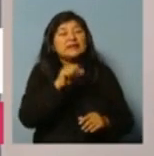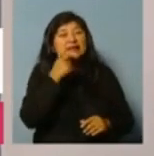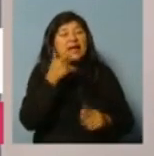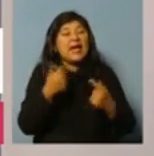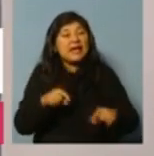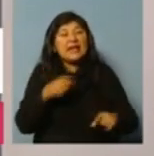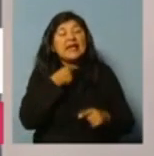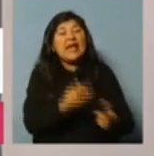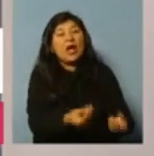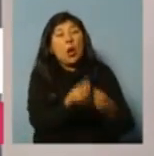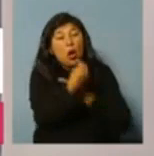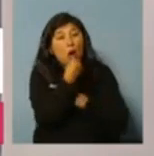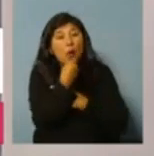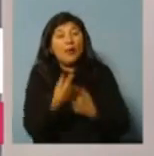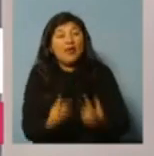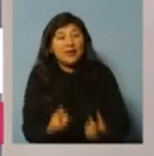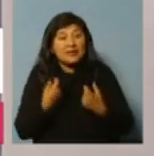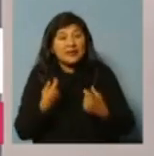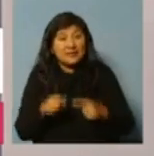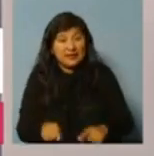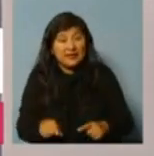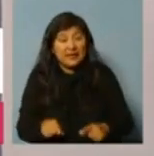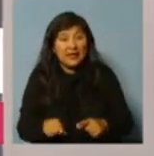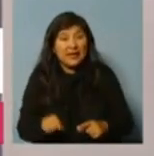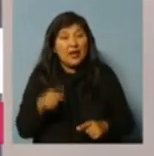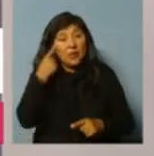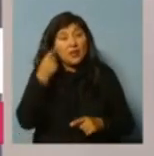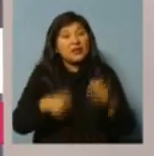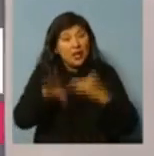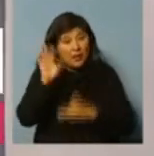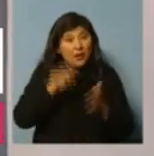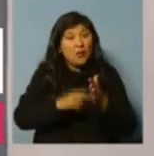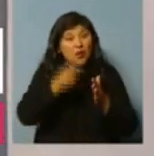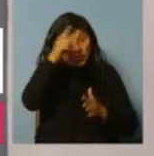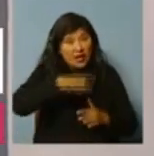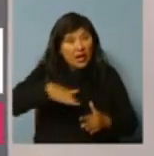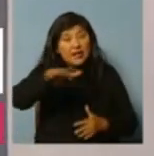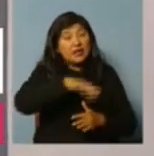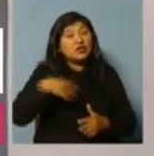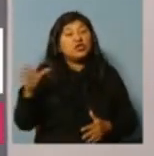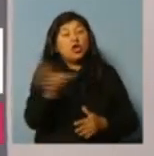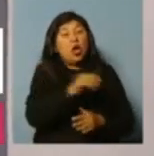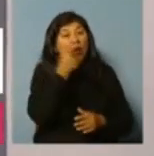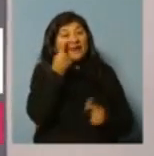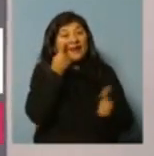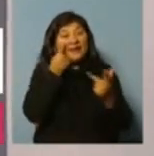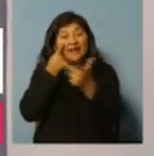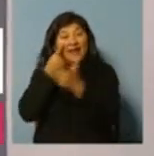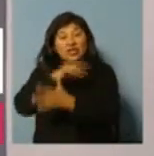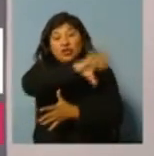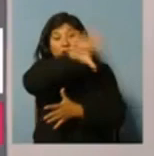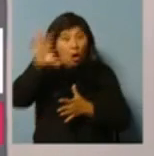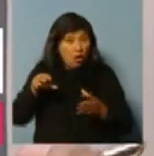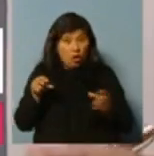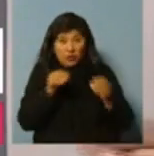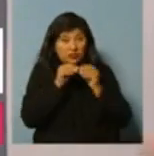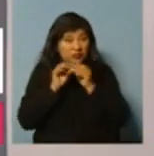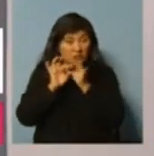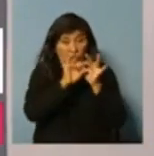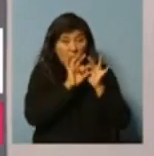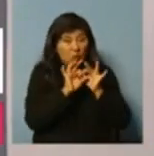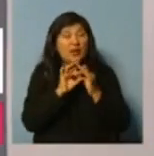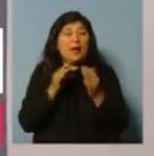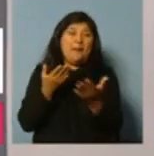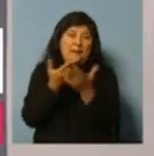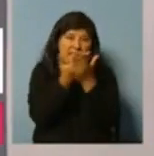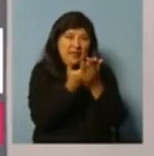esto hizo que en caso particular en la provincia de buenos aires todos los intendentes le ven una nota al gobierno de la